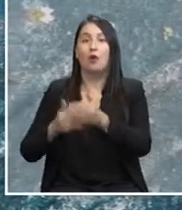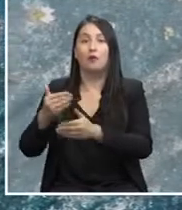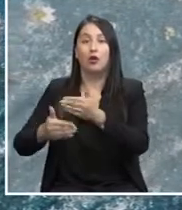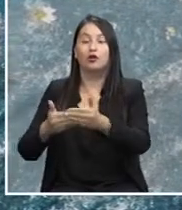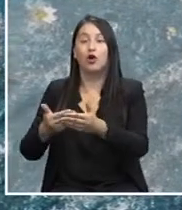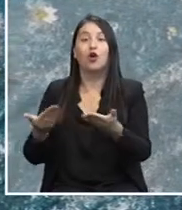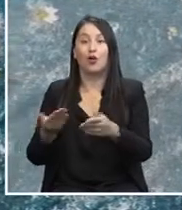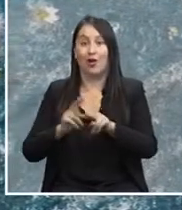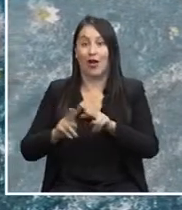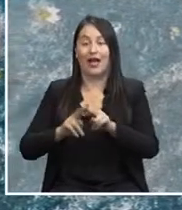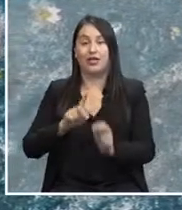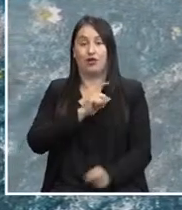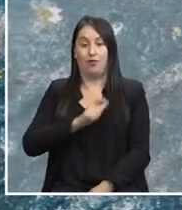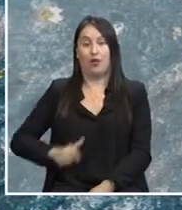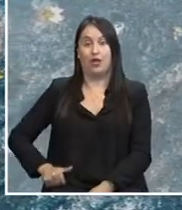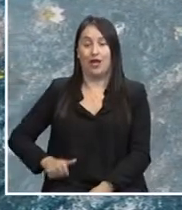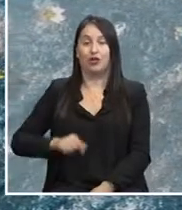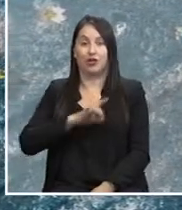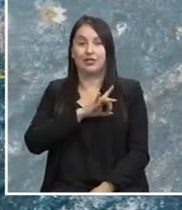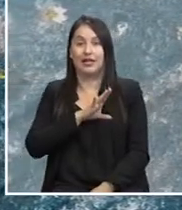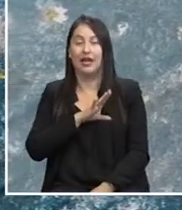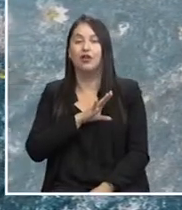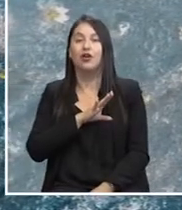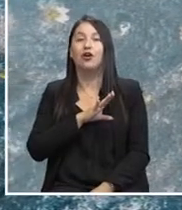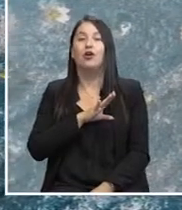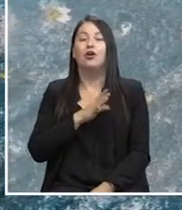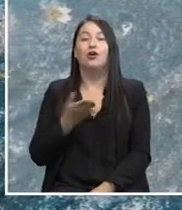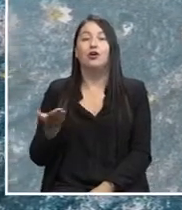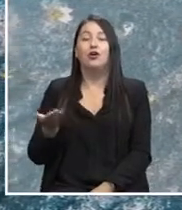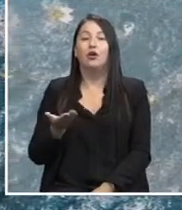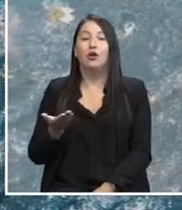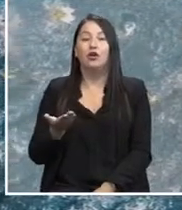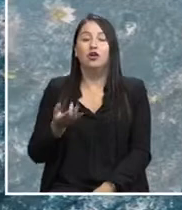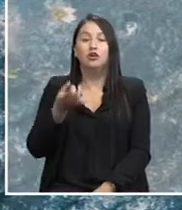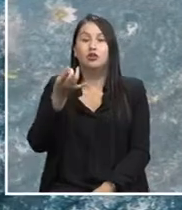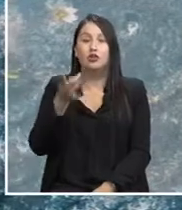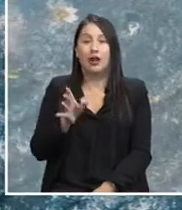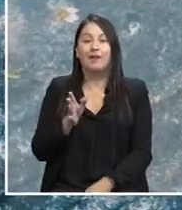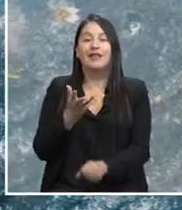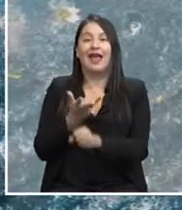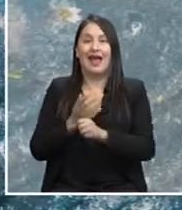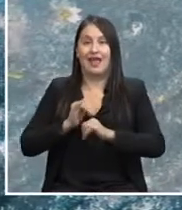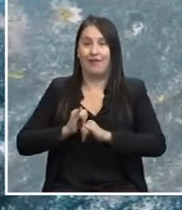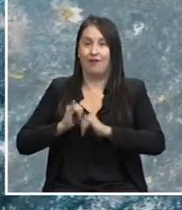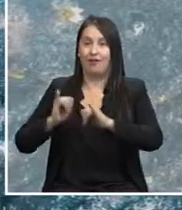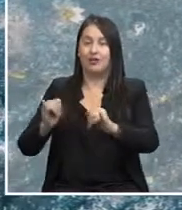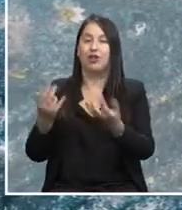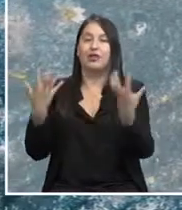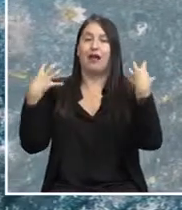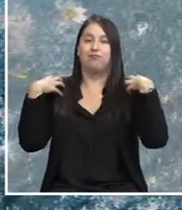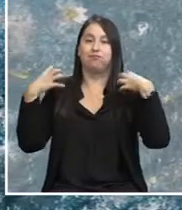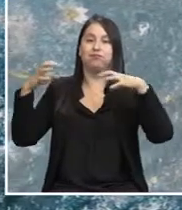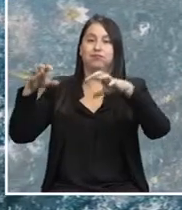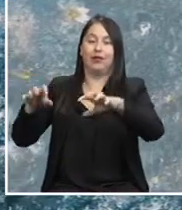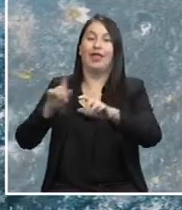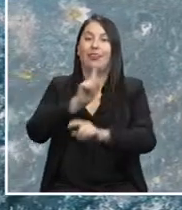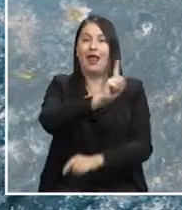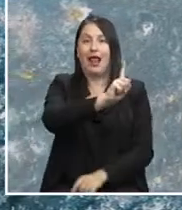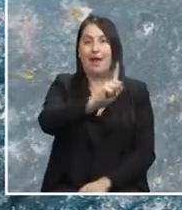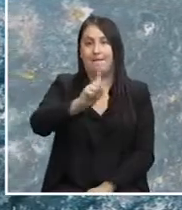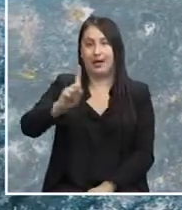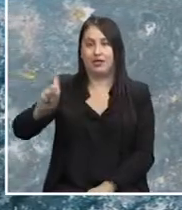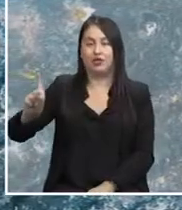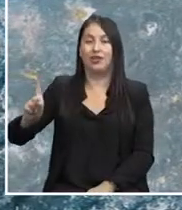chileno, lo vamos a poner en términos de consumo, por la simple razón de que solamente tenemos datos para atribuir la responsabilidad de los individuos en